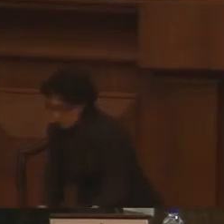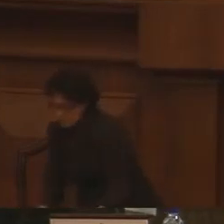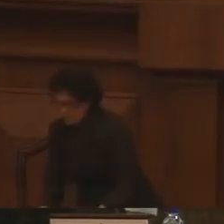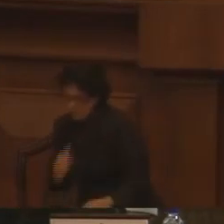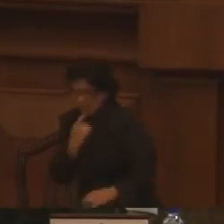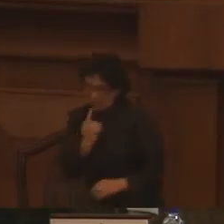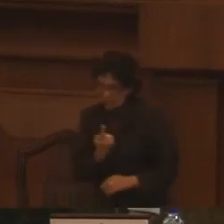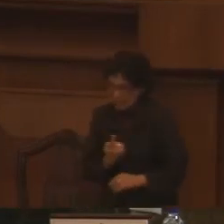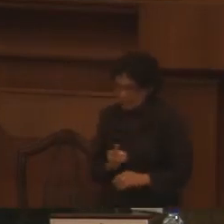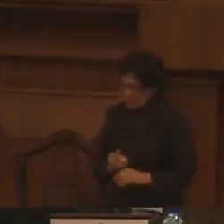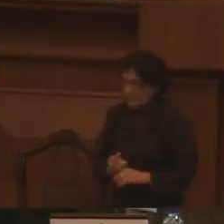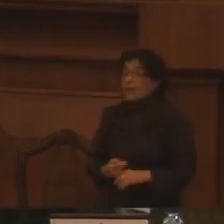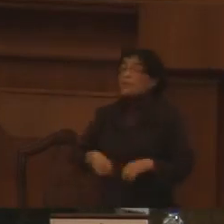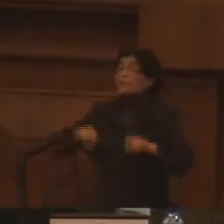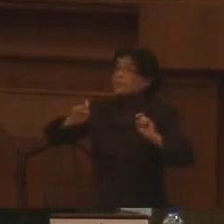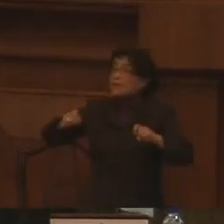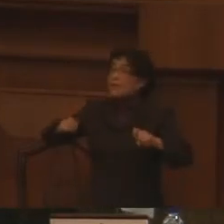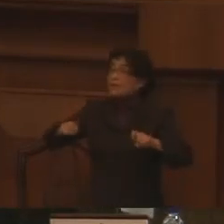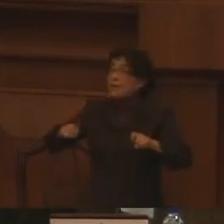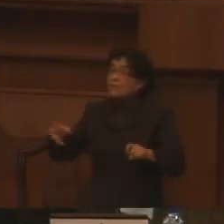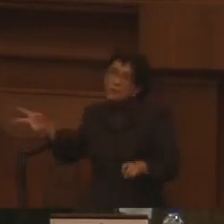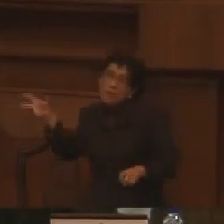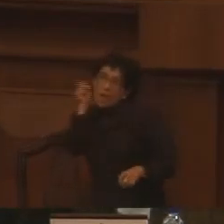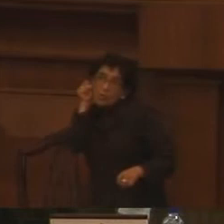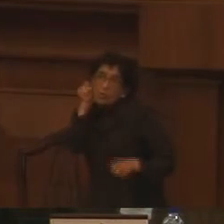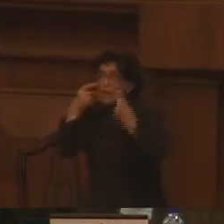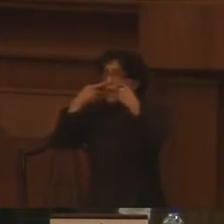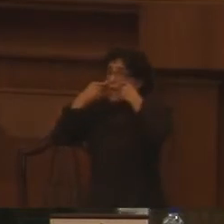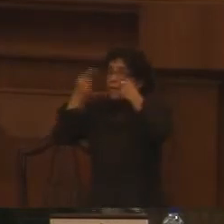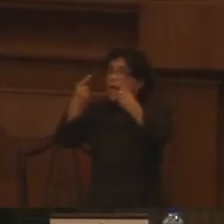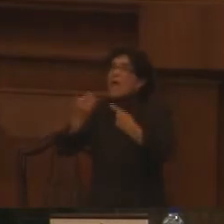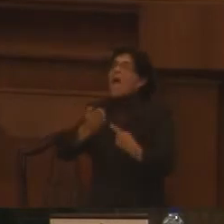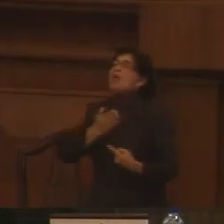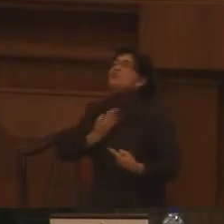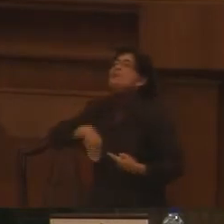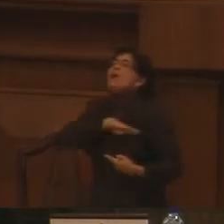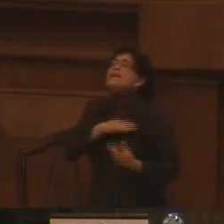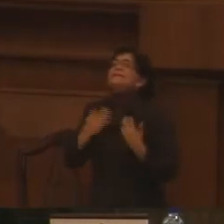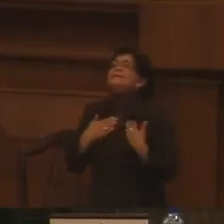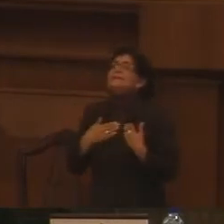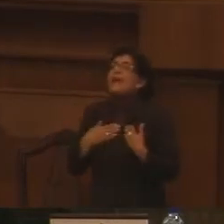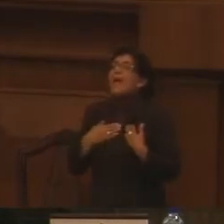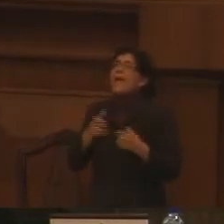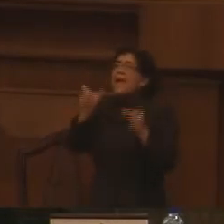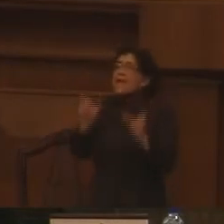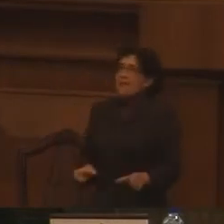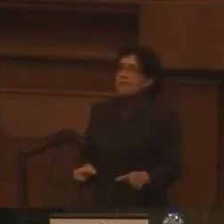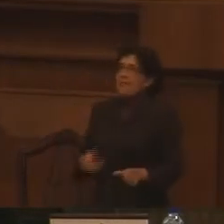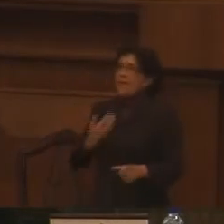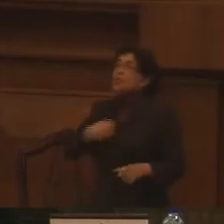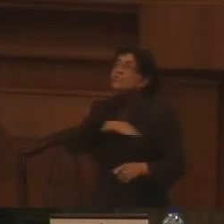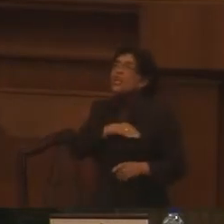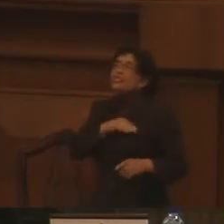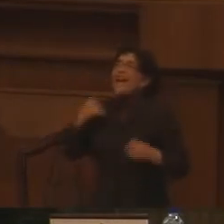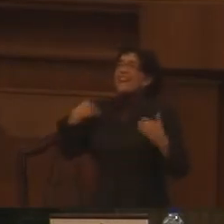sin temor a que se los despida de sus trabajos, que tengan derecho a una independencia editorial